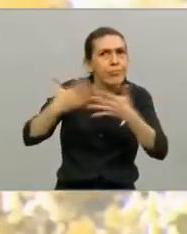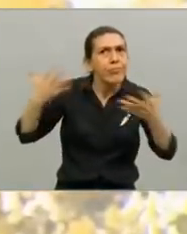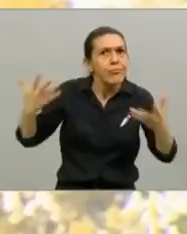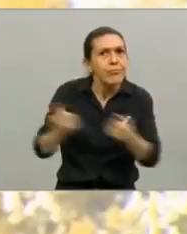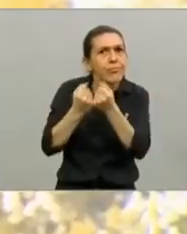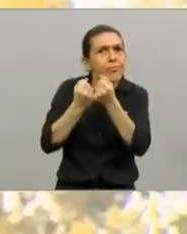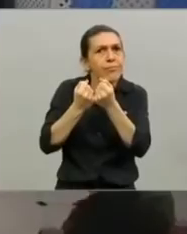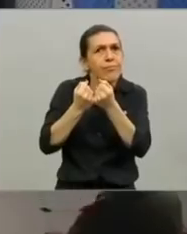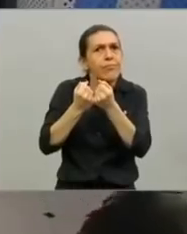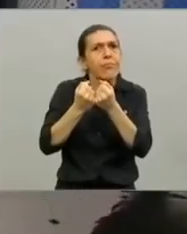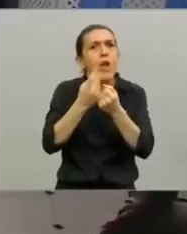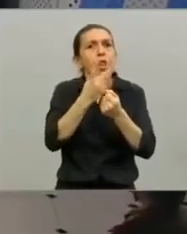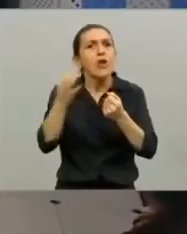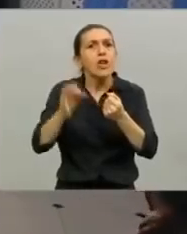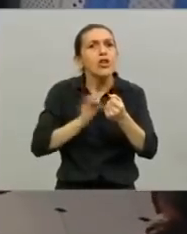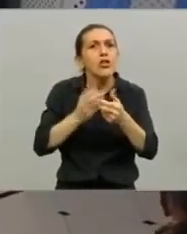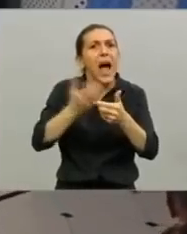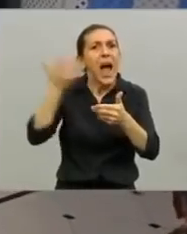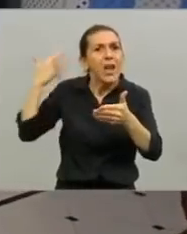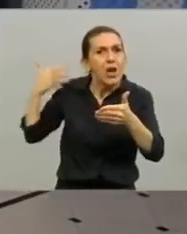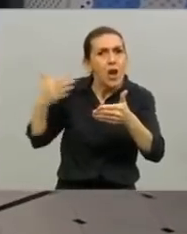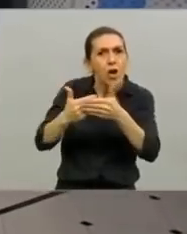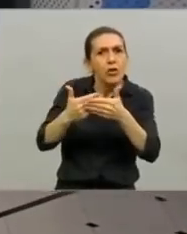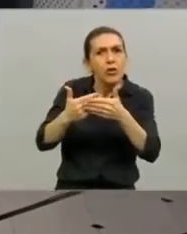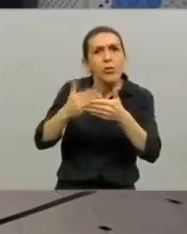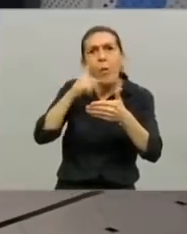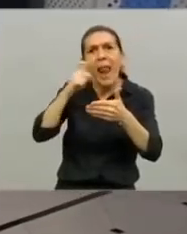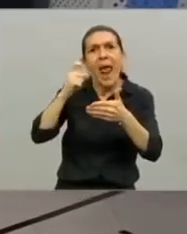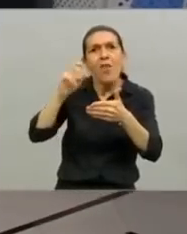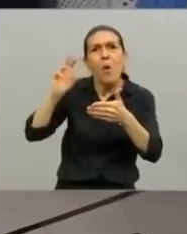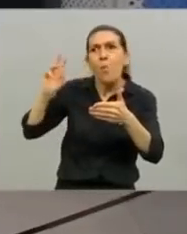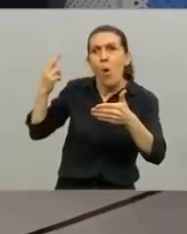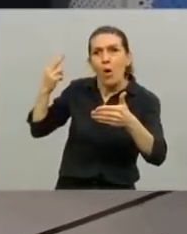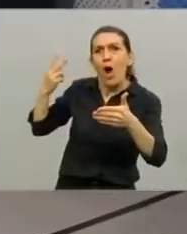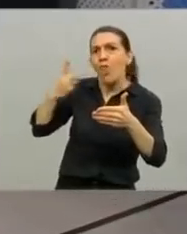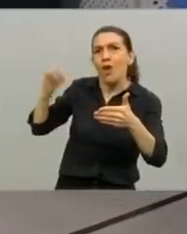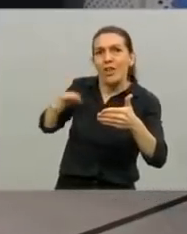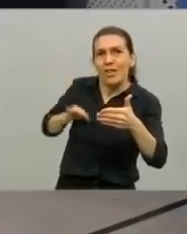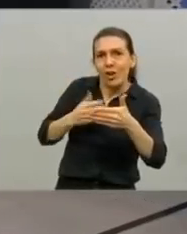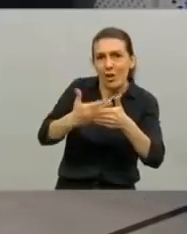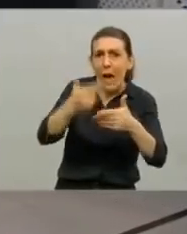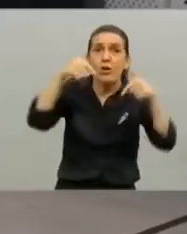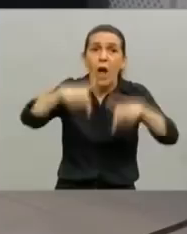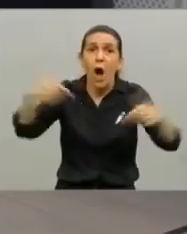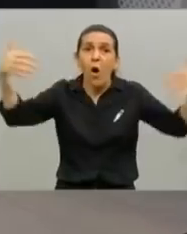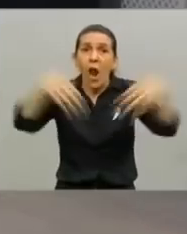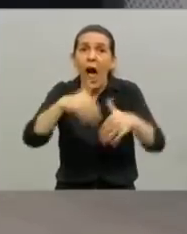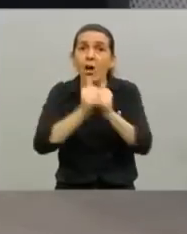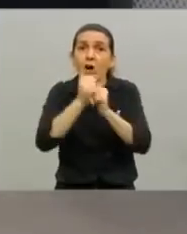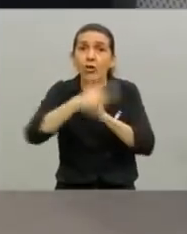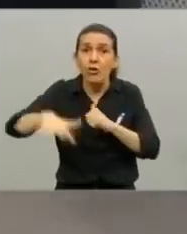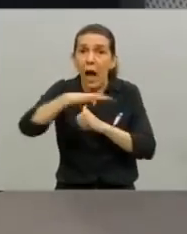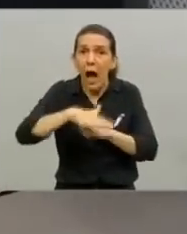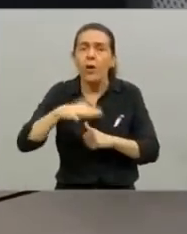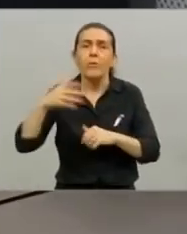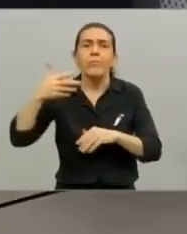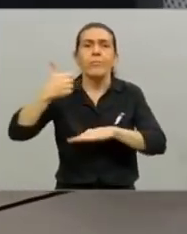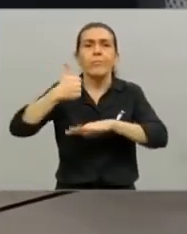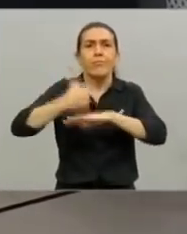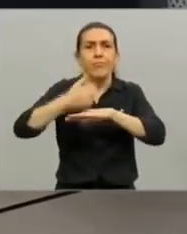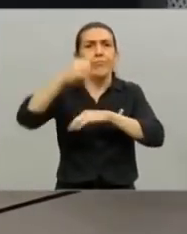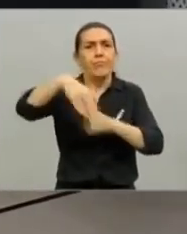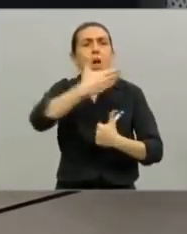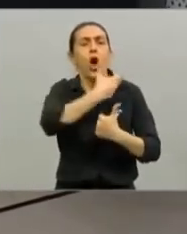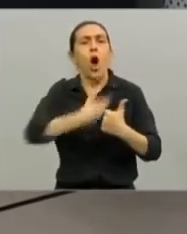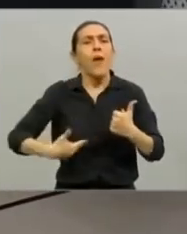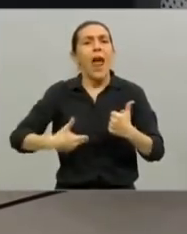creador. Se encuentran presentes esta mañana aquí en Rosario el gobernador de la